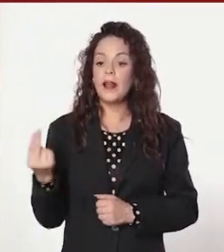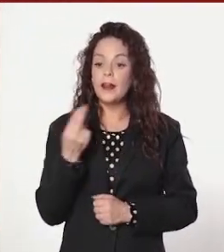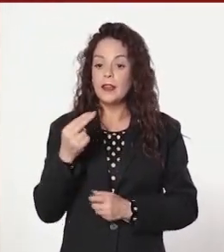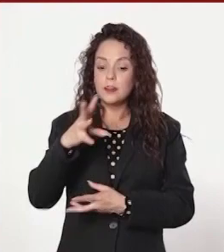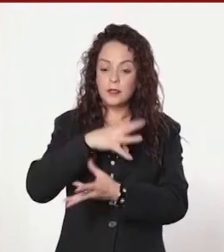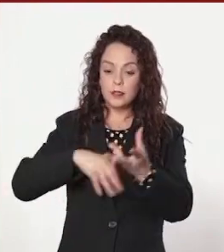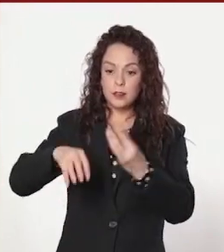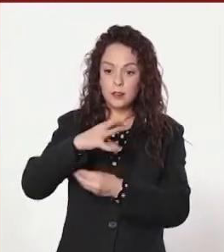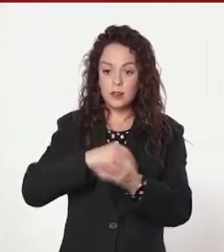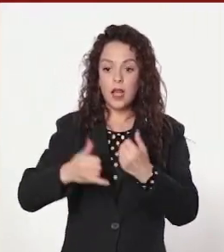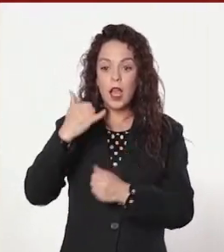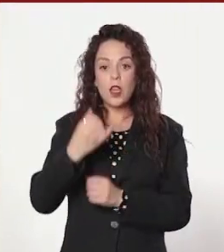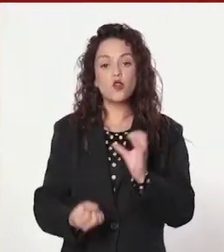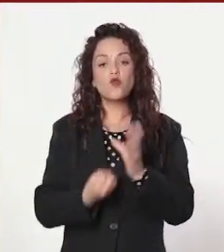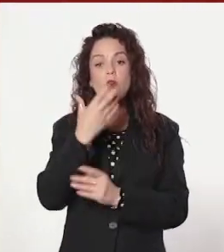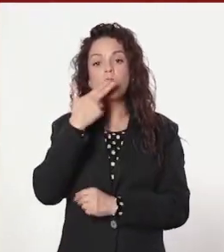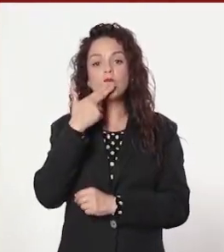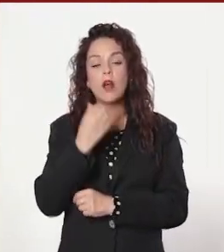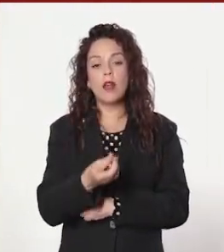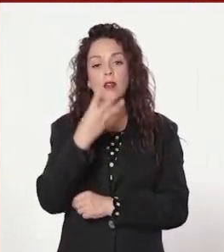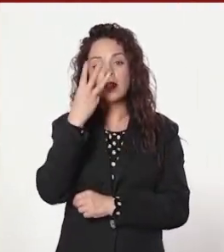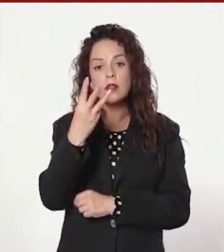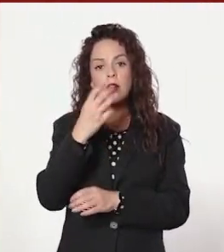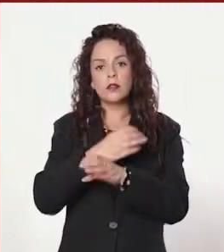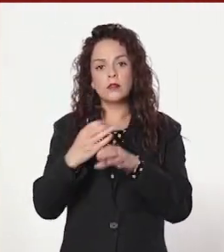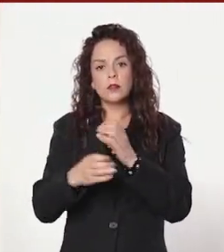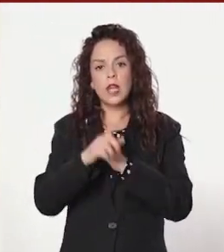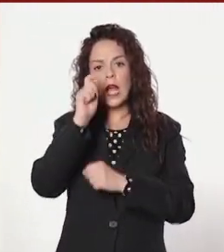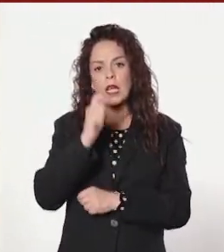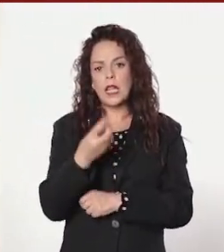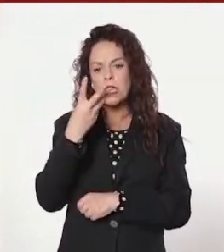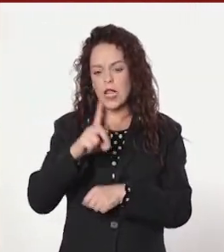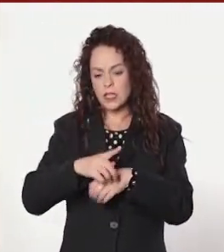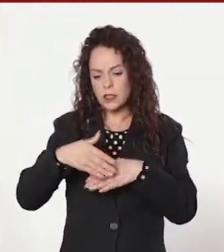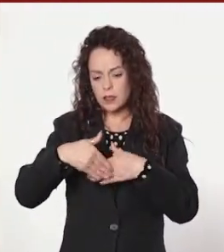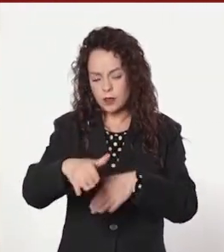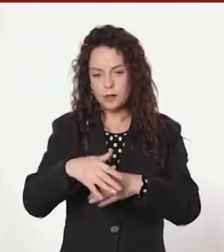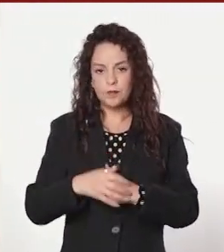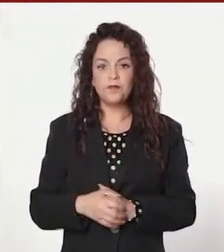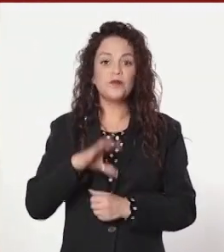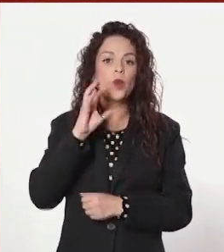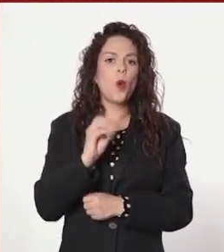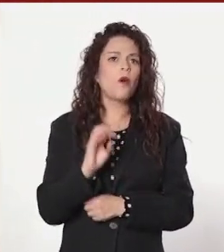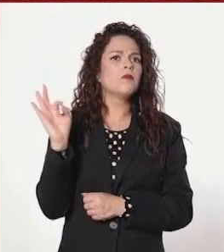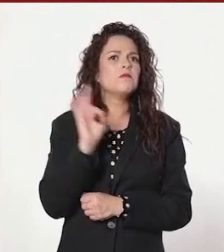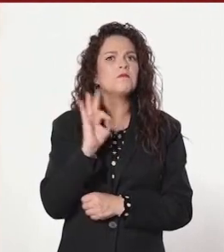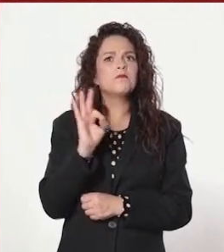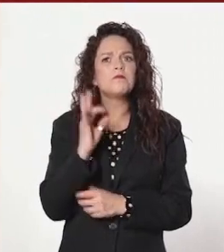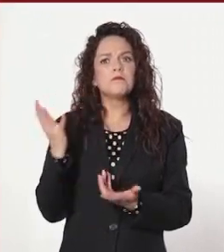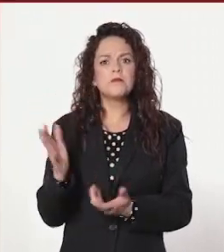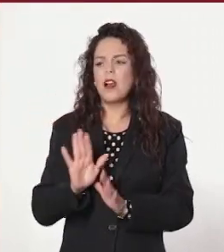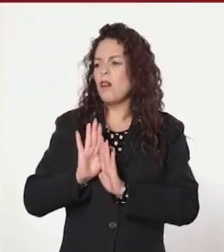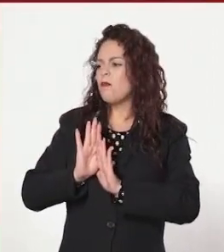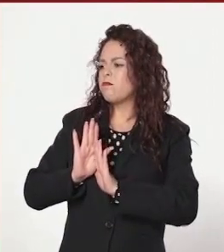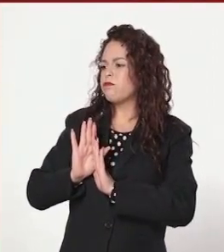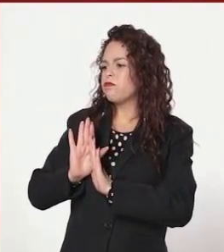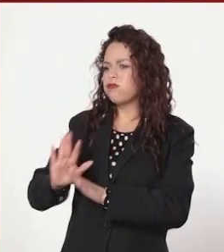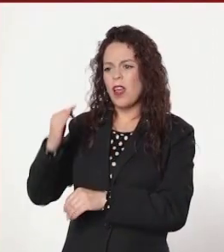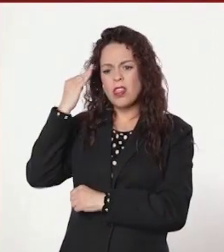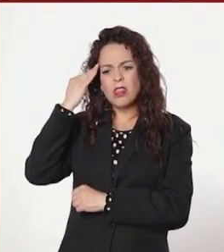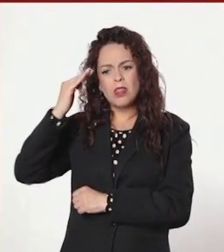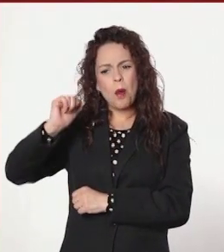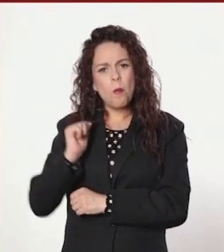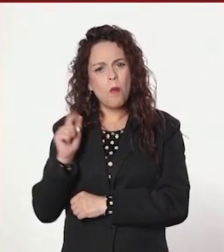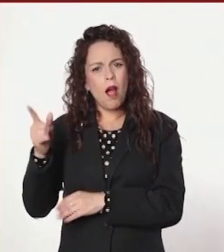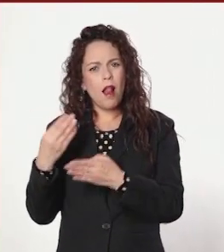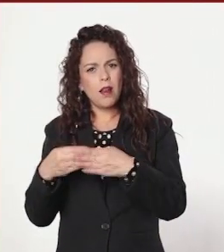a 3 desechos que se generan en los próximos días o incluso alguna cosa que lleve ahí tiempo arrumbada en casa. Por ejemplo,